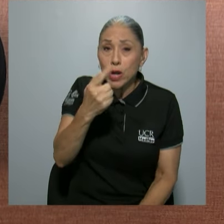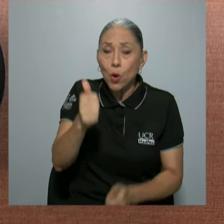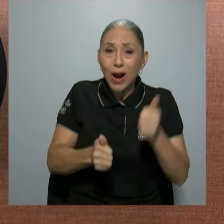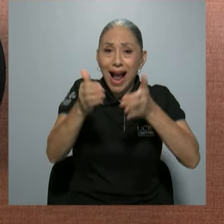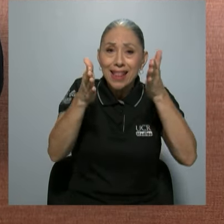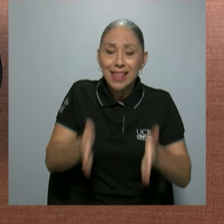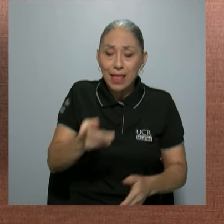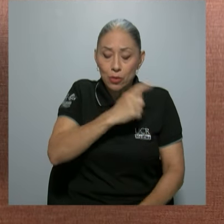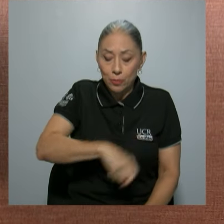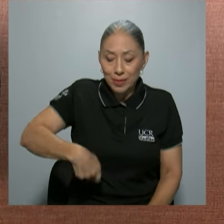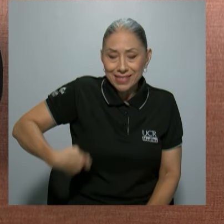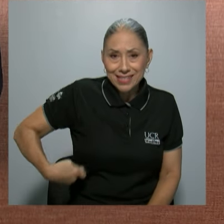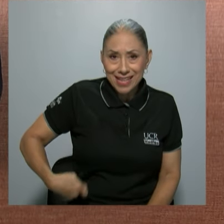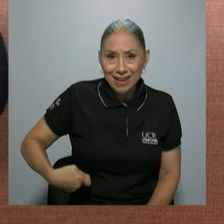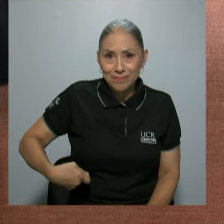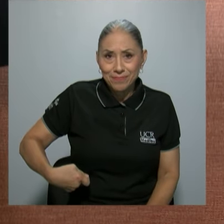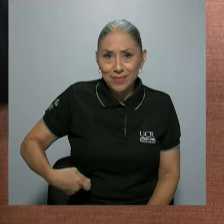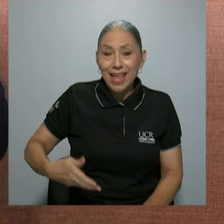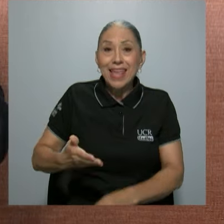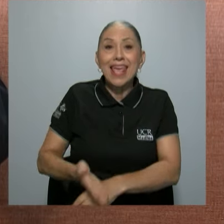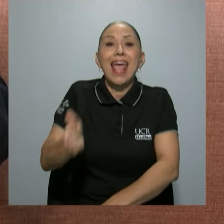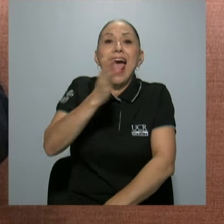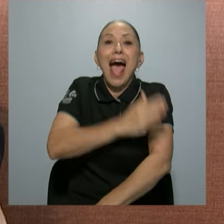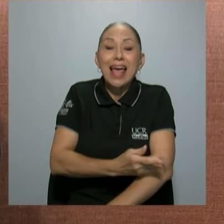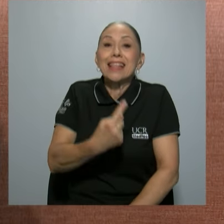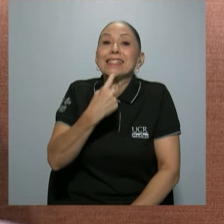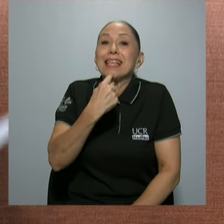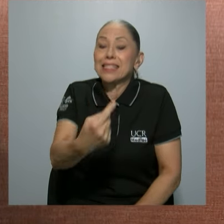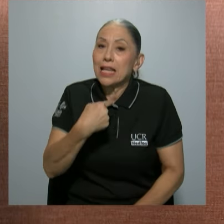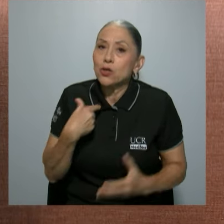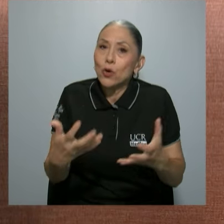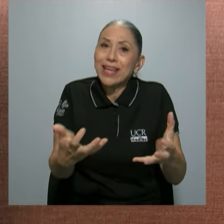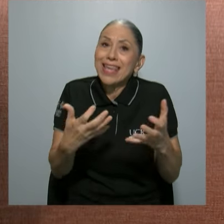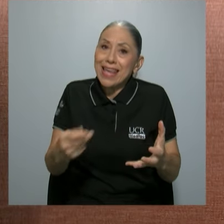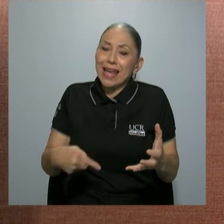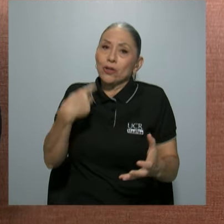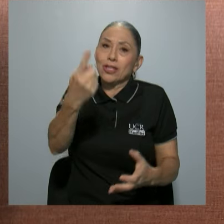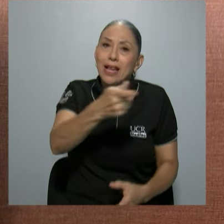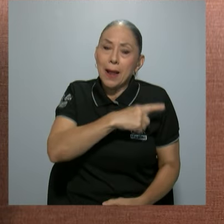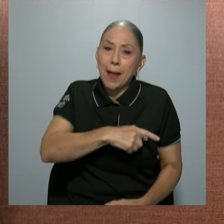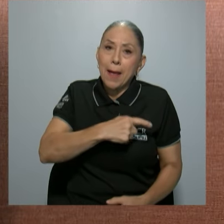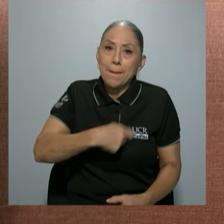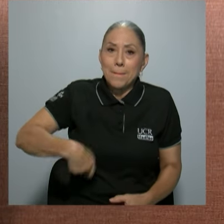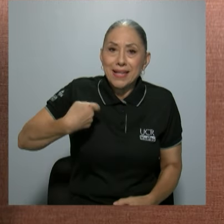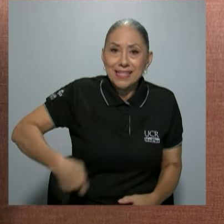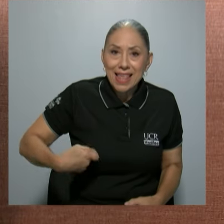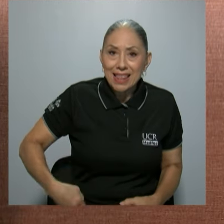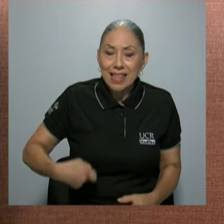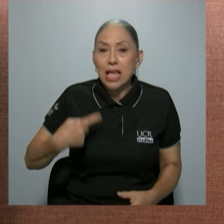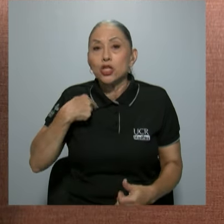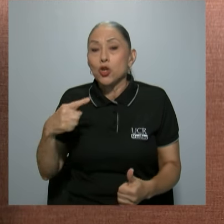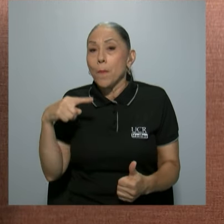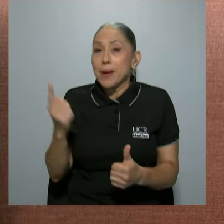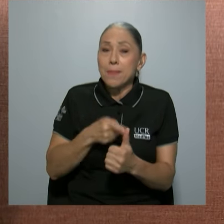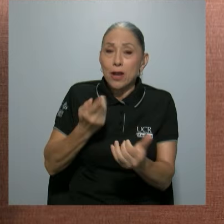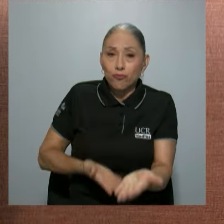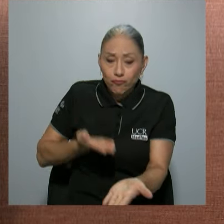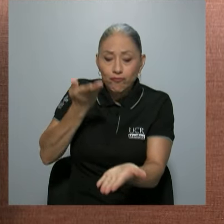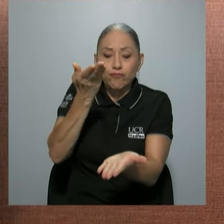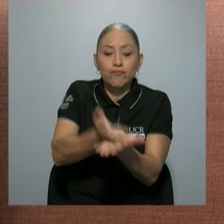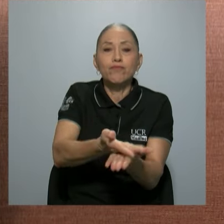que antes de decir quiero ser presidente de la República, primero planteé un plan de gobierno,